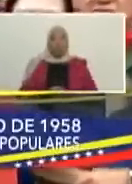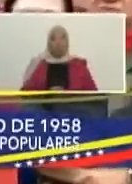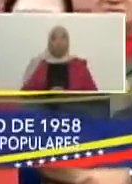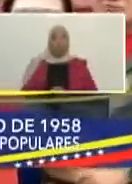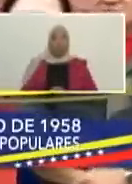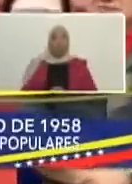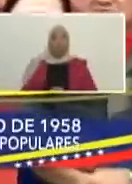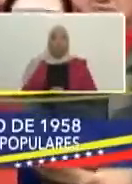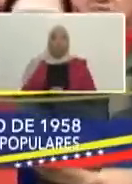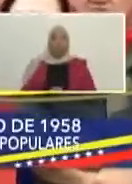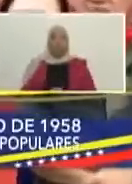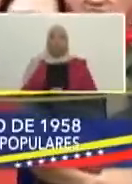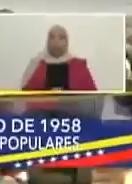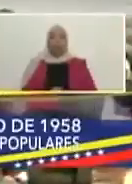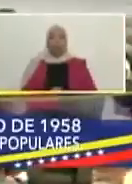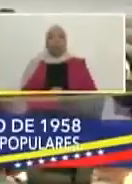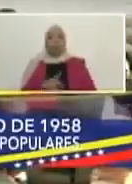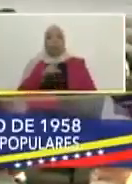Pero no contaban